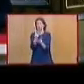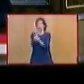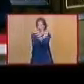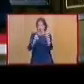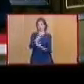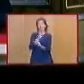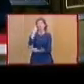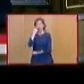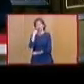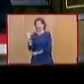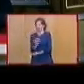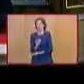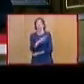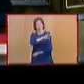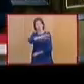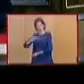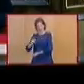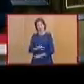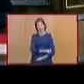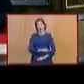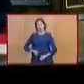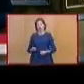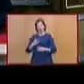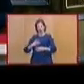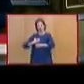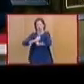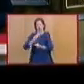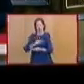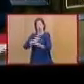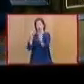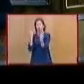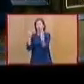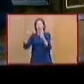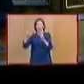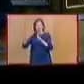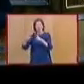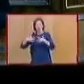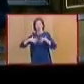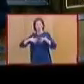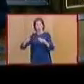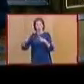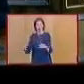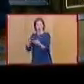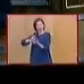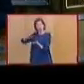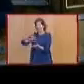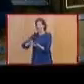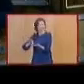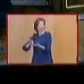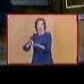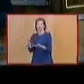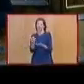Ni una austeridad que aficie los sistemas públicos de sanidad, educación y servicios sociales ni unos estímulos que no sean